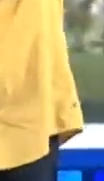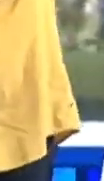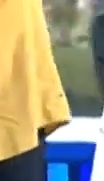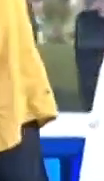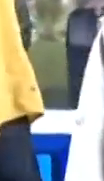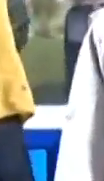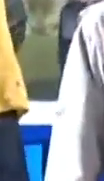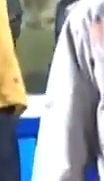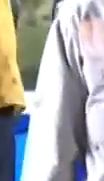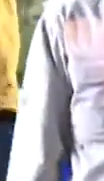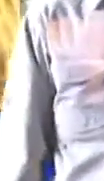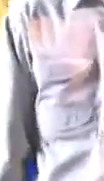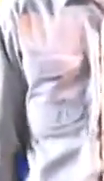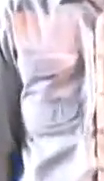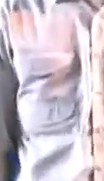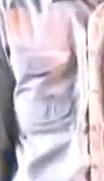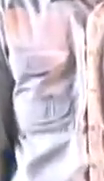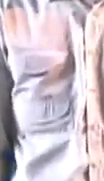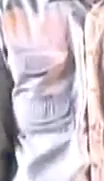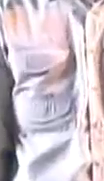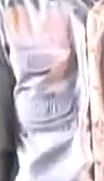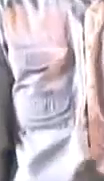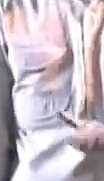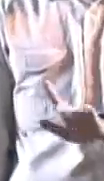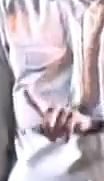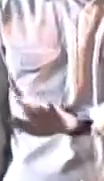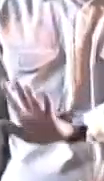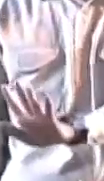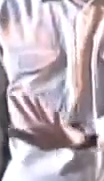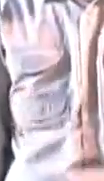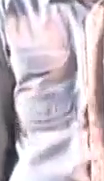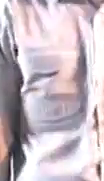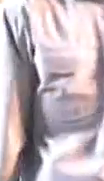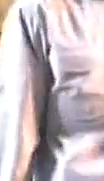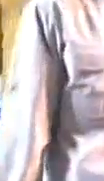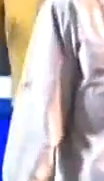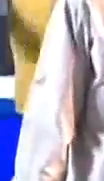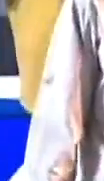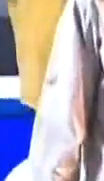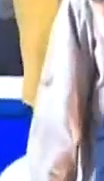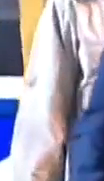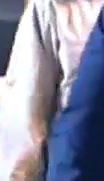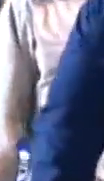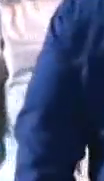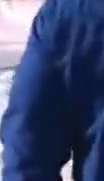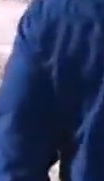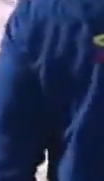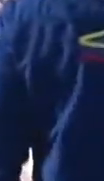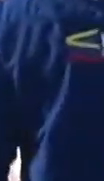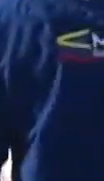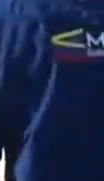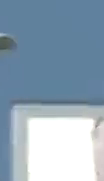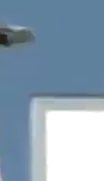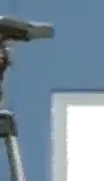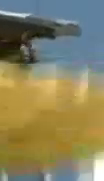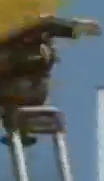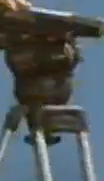De todos los chicos de la barria, yo la vi cuando yo la vi, pasaba, yo, lo vi yo la vi cuando pasaba. Venía, como